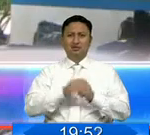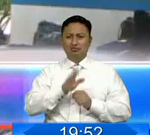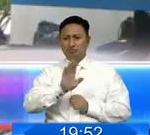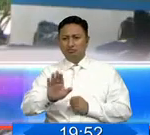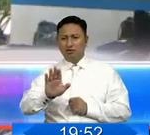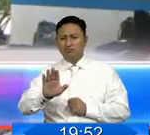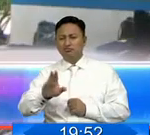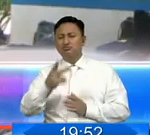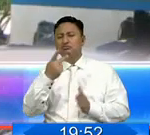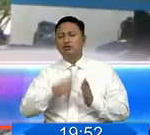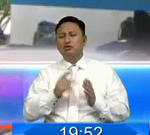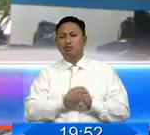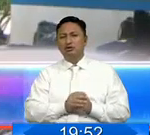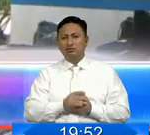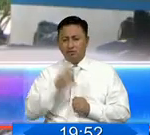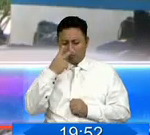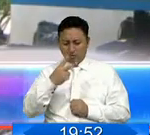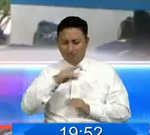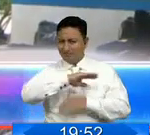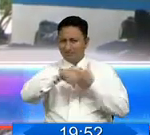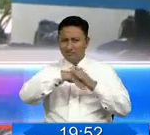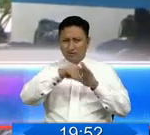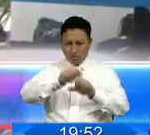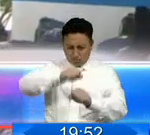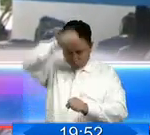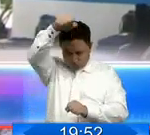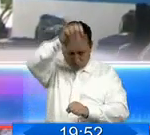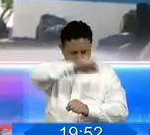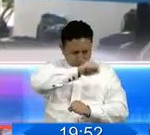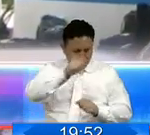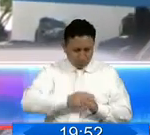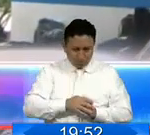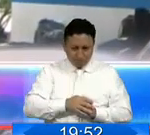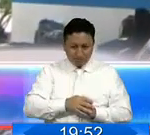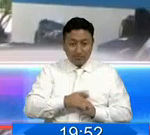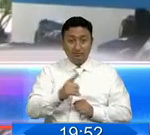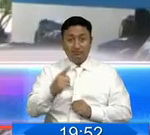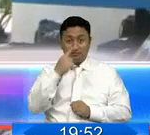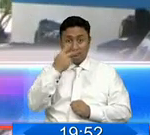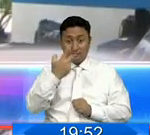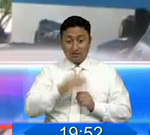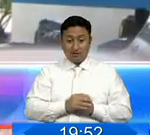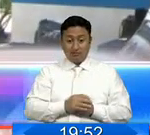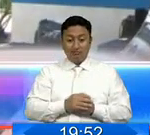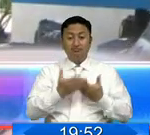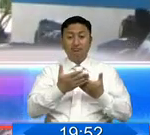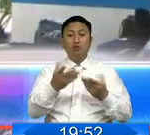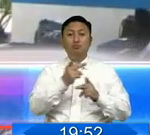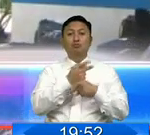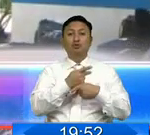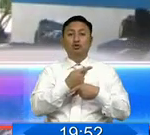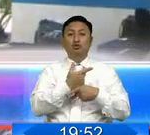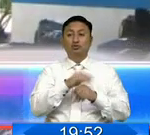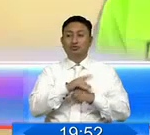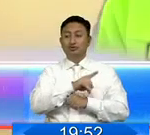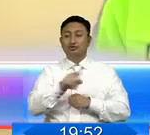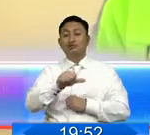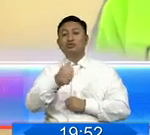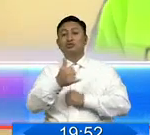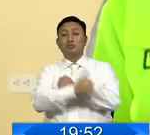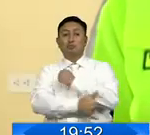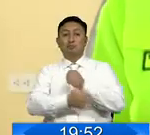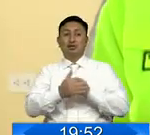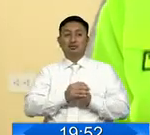verificar tanto las bodegas como la parte de arriba, en la que pudimos constatar mercadería que era de procedencia extranjera. La